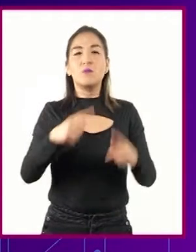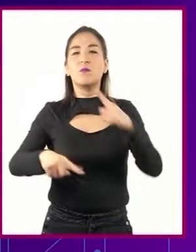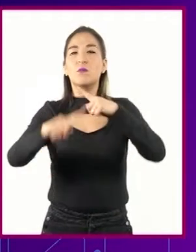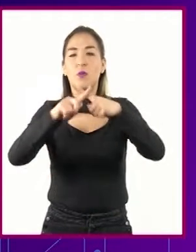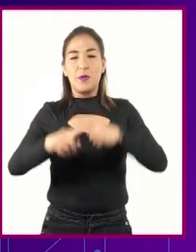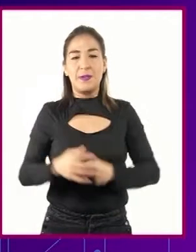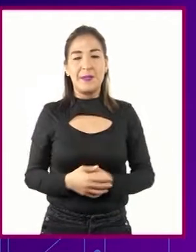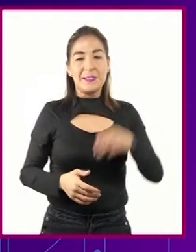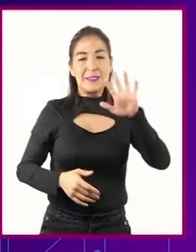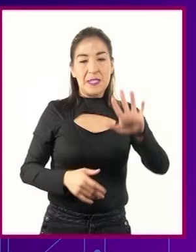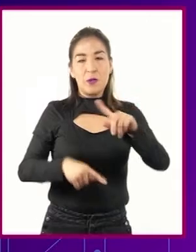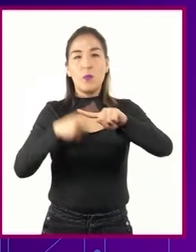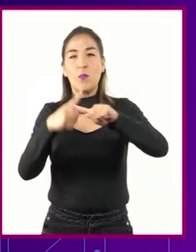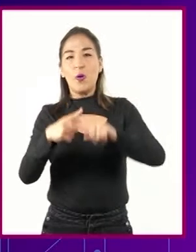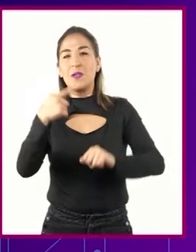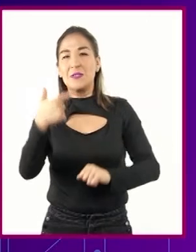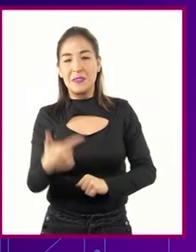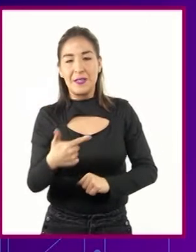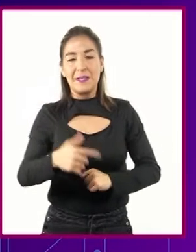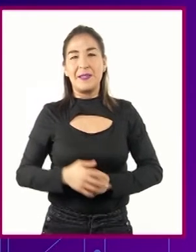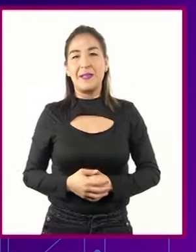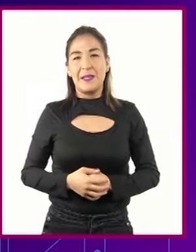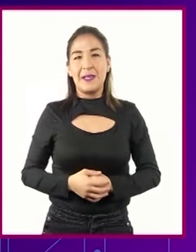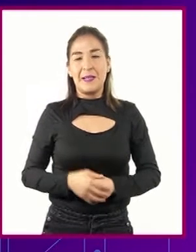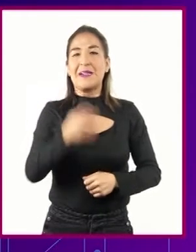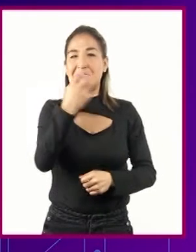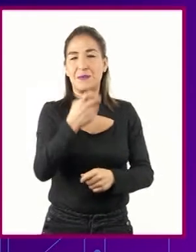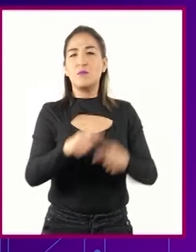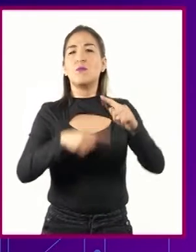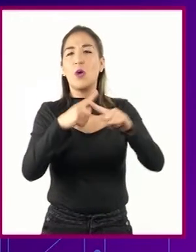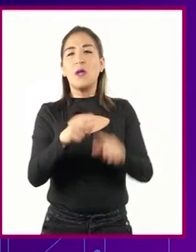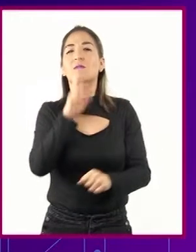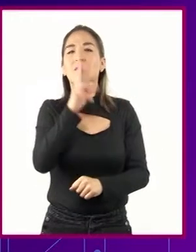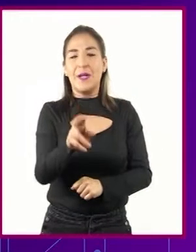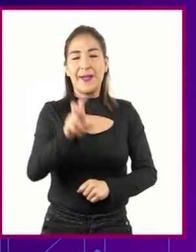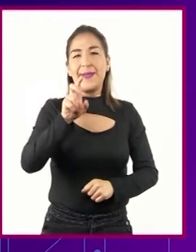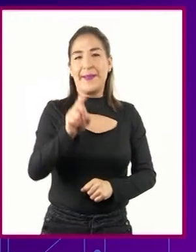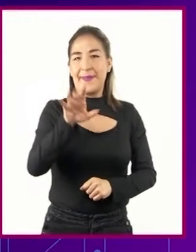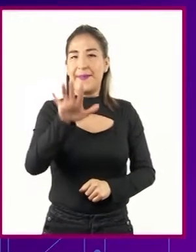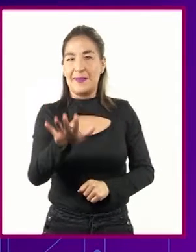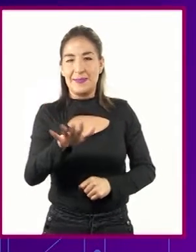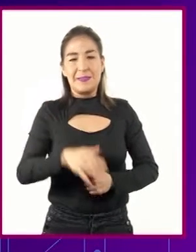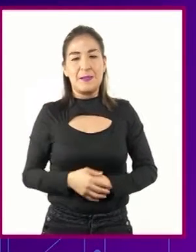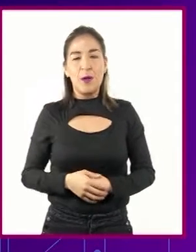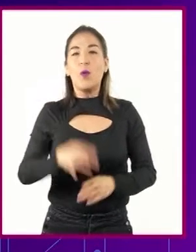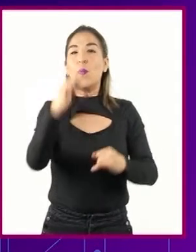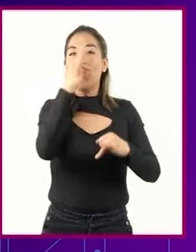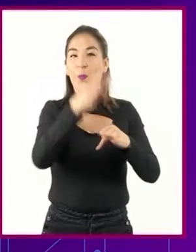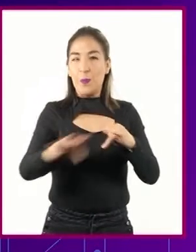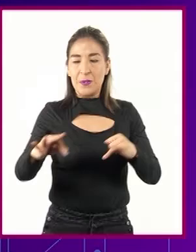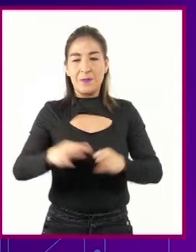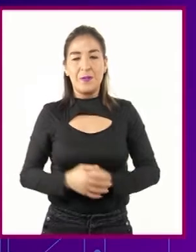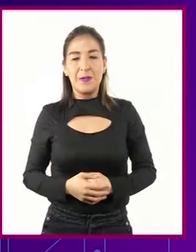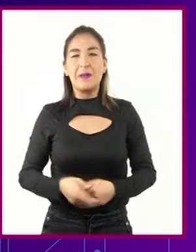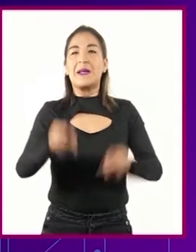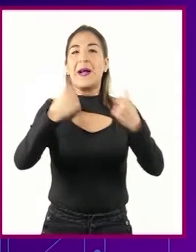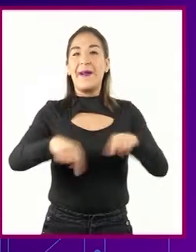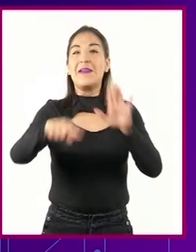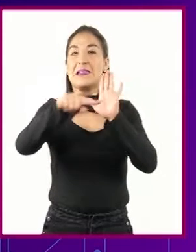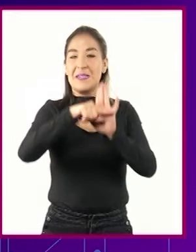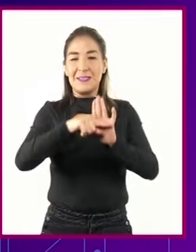es 5 por 7, de esta multiplicación resulta 35. Y por último, resolvemos la